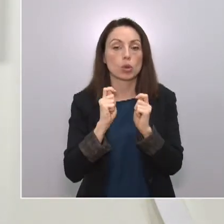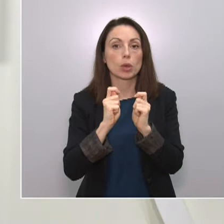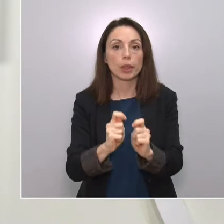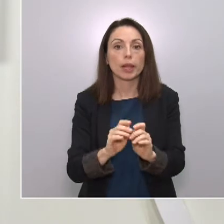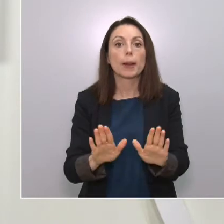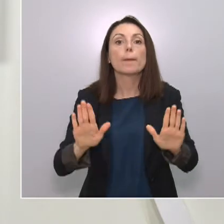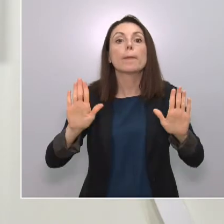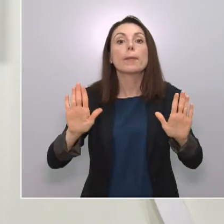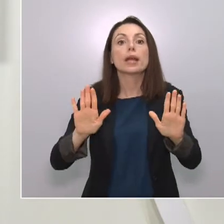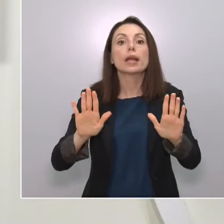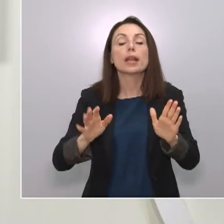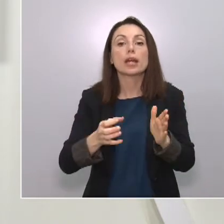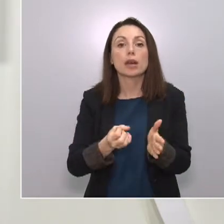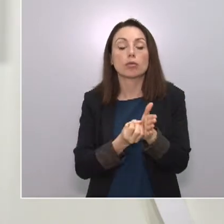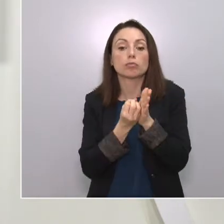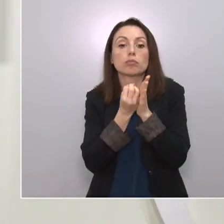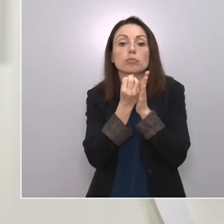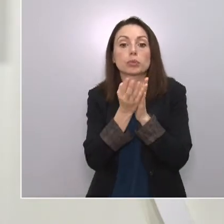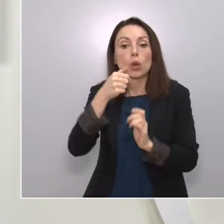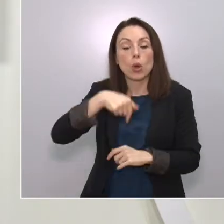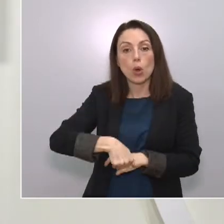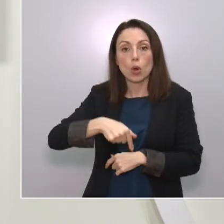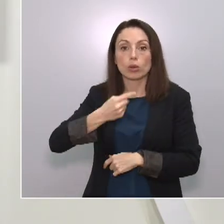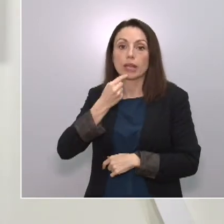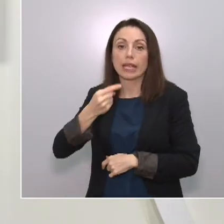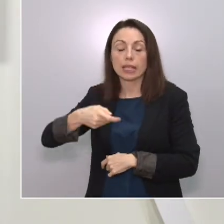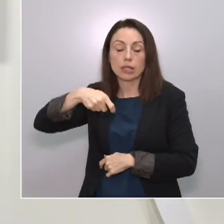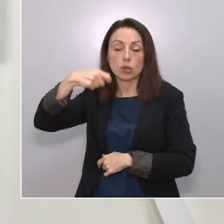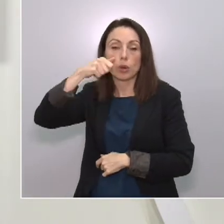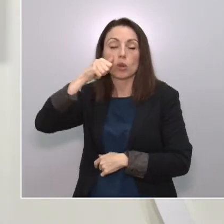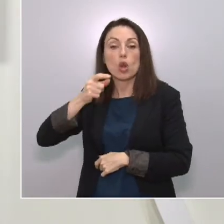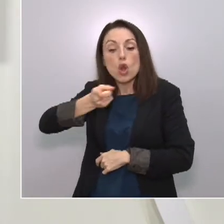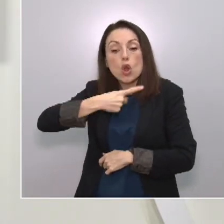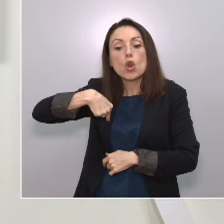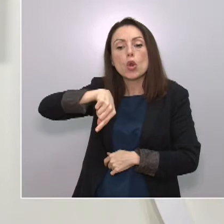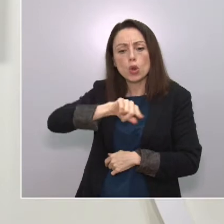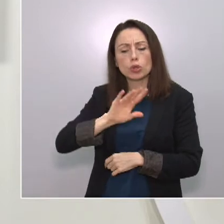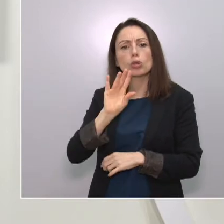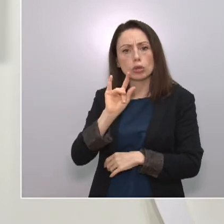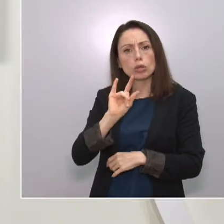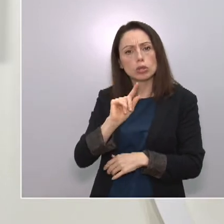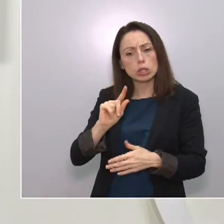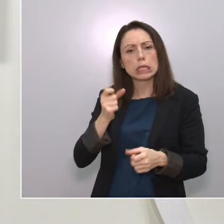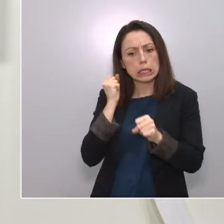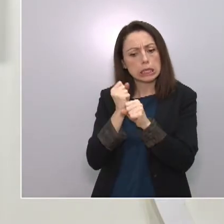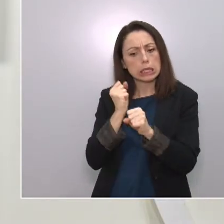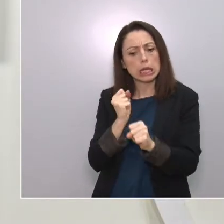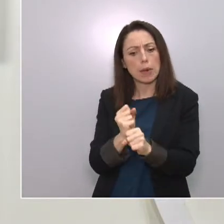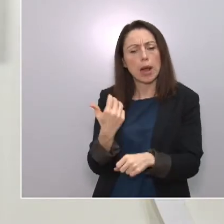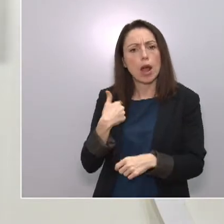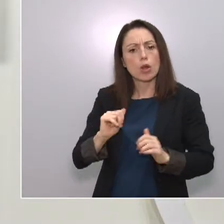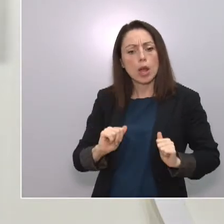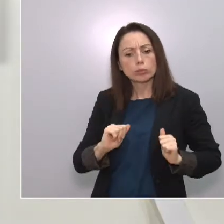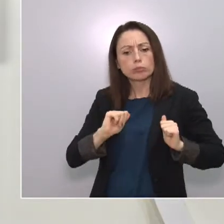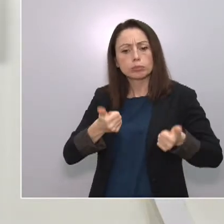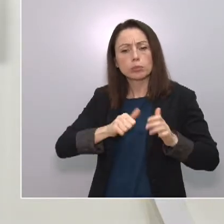aunque anuncio, como le he dicho también hoy al presidente Sánchez, que nosotros sí hemos hecho nuestros deberes y que vamos a poner en